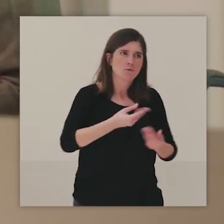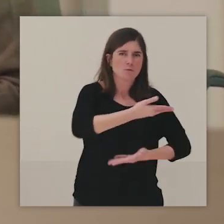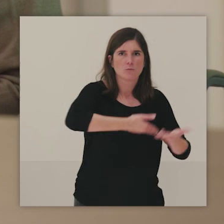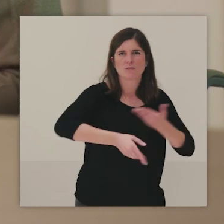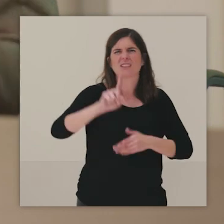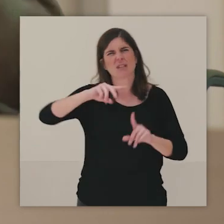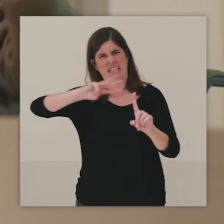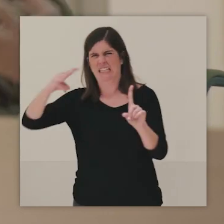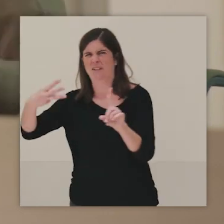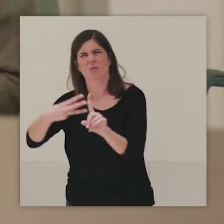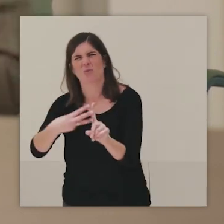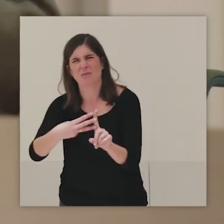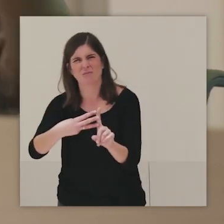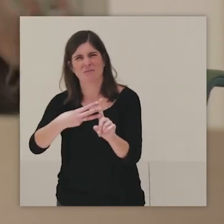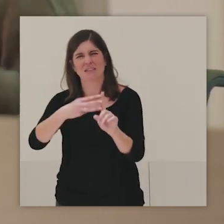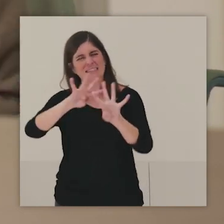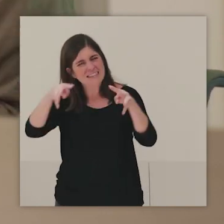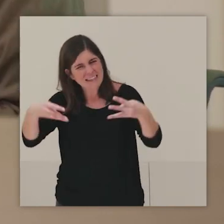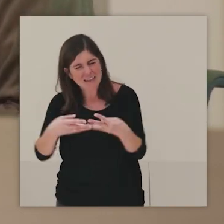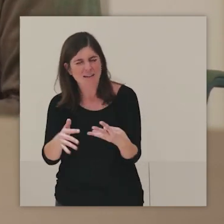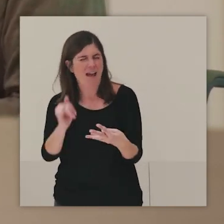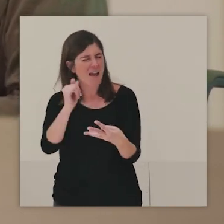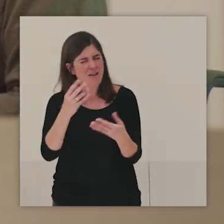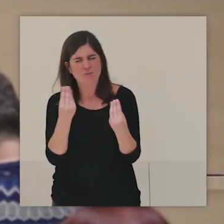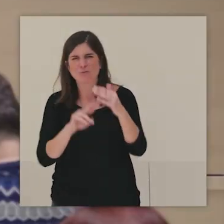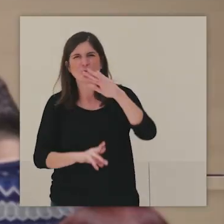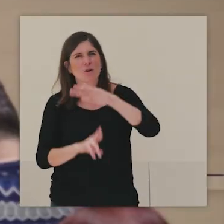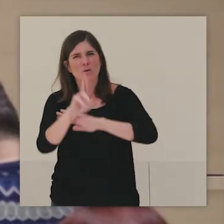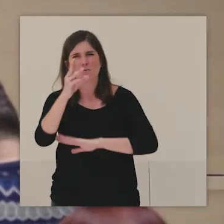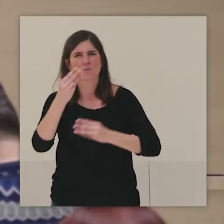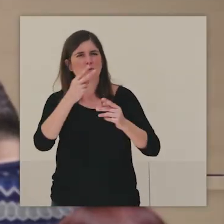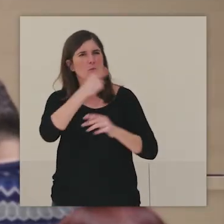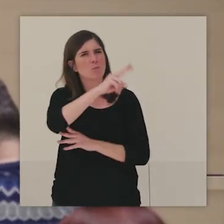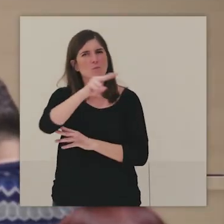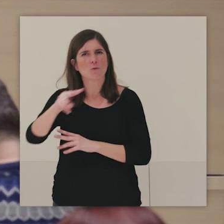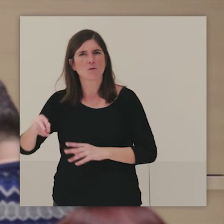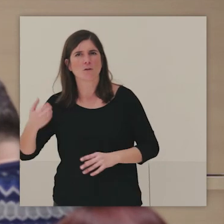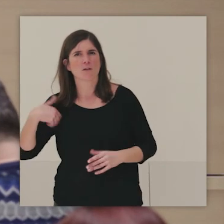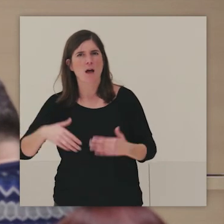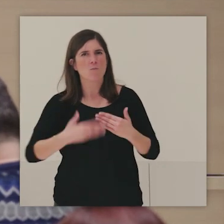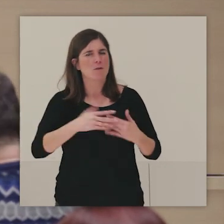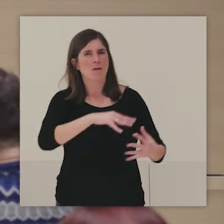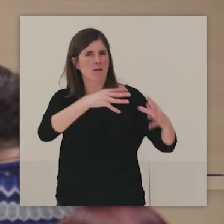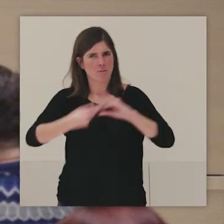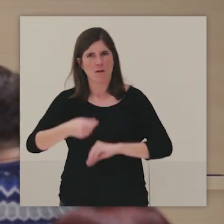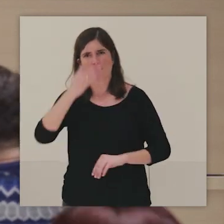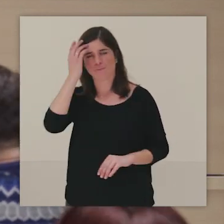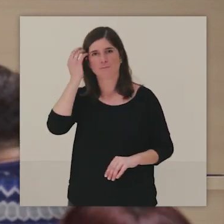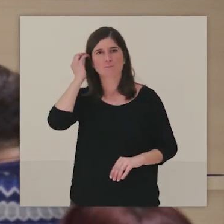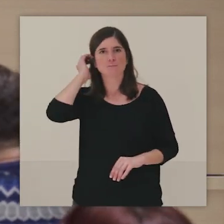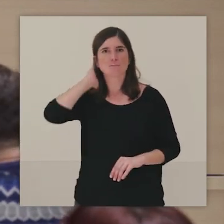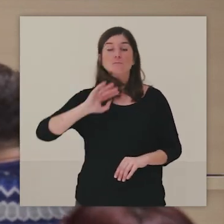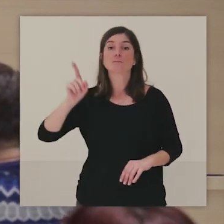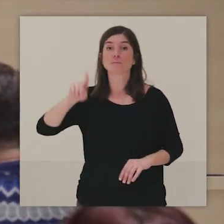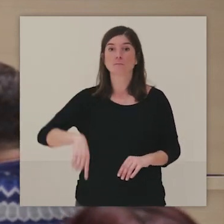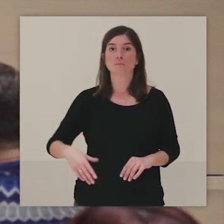Internet. Es decir, muchos museos que están dando difusión a este tipo de cuestiones. No dejen de verlos y seguirlos. Y por último, un plan de acción.